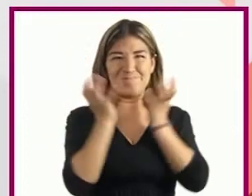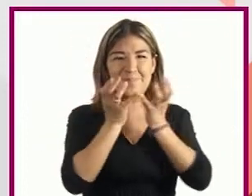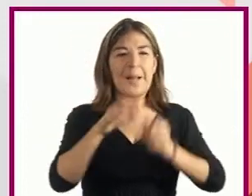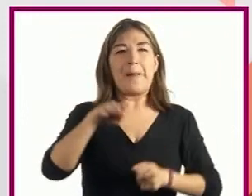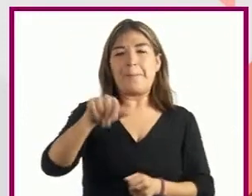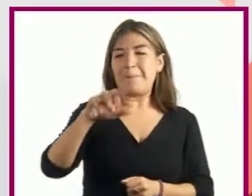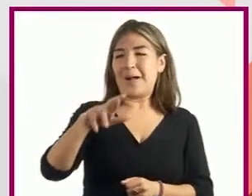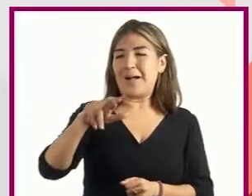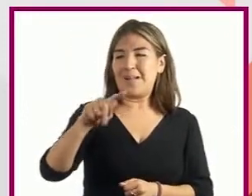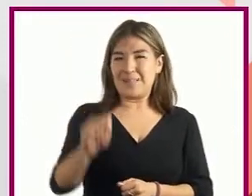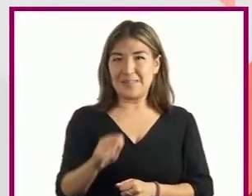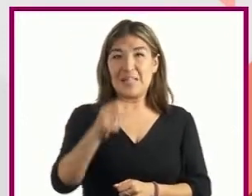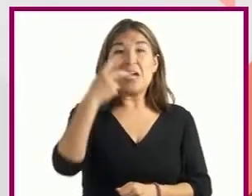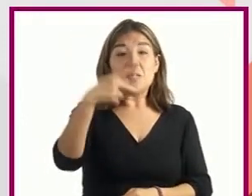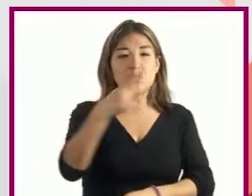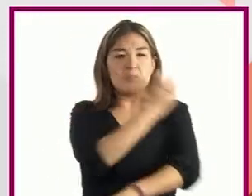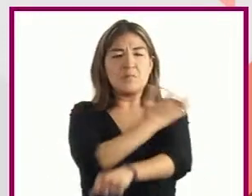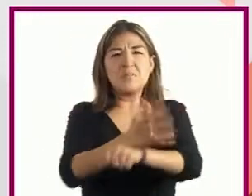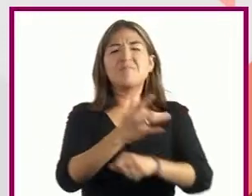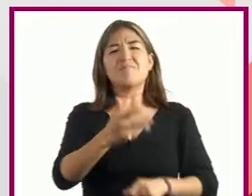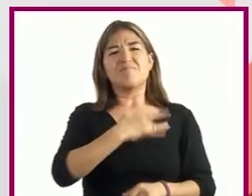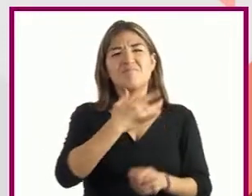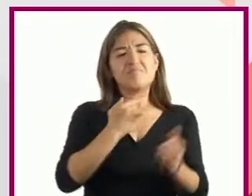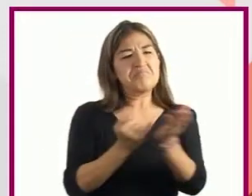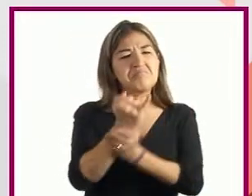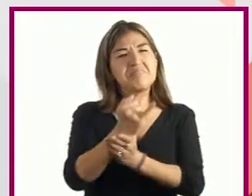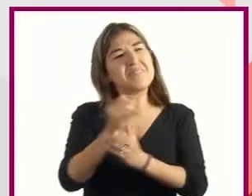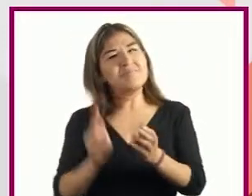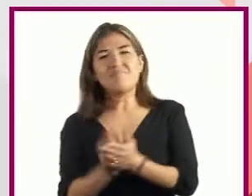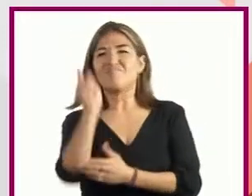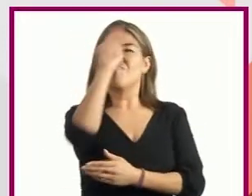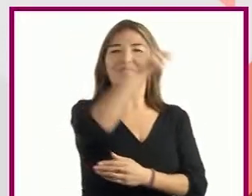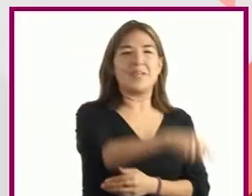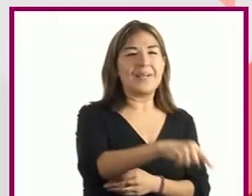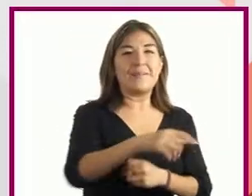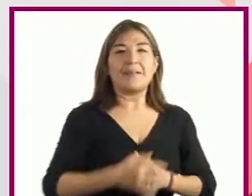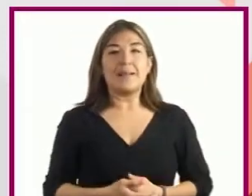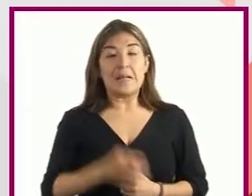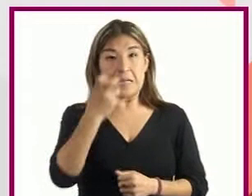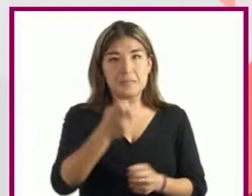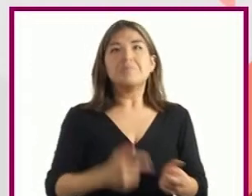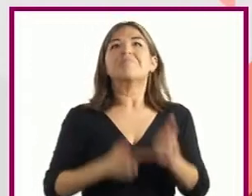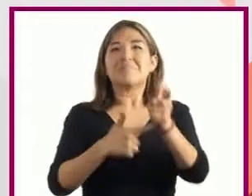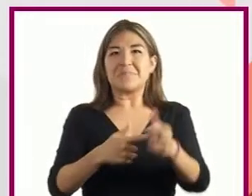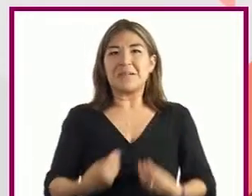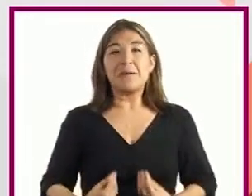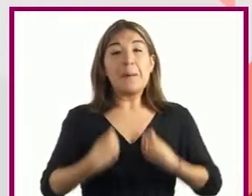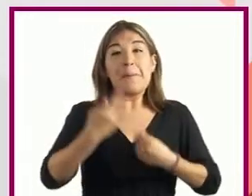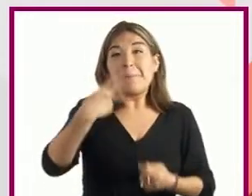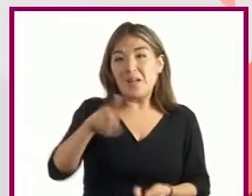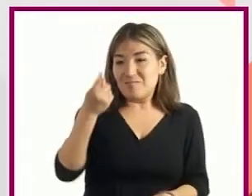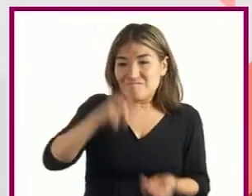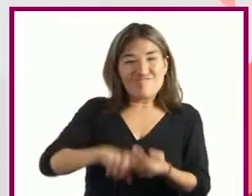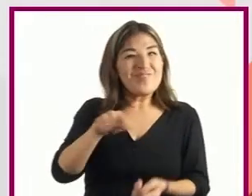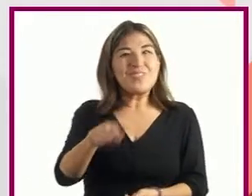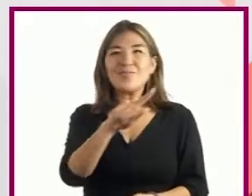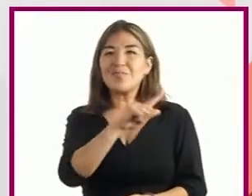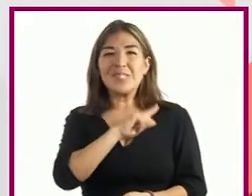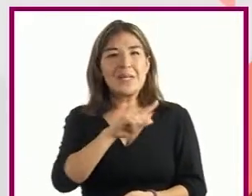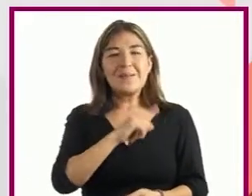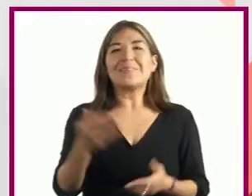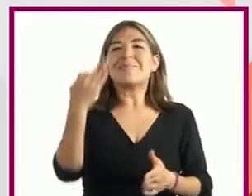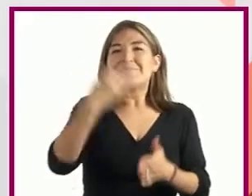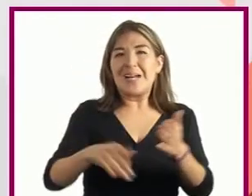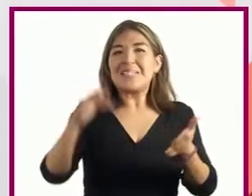Watney, sus compañeros toman la decisión de irse. Sin embargo, ha sobrevivido, pero está solo y con pocos recursos en el